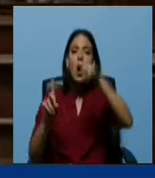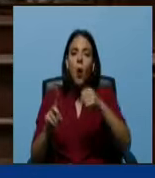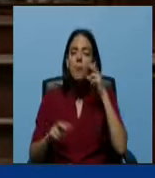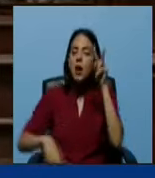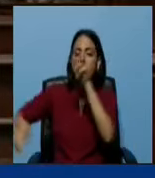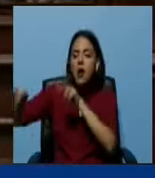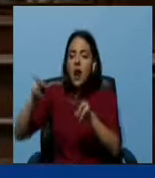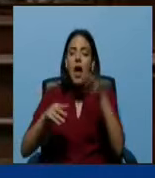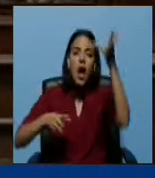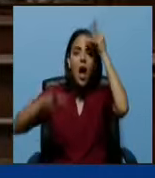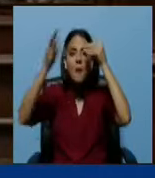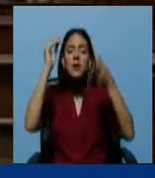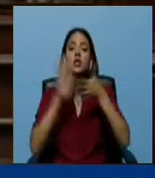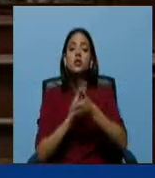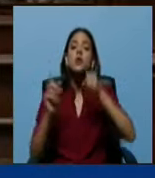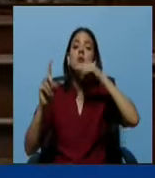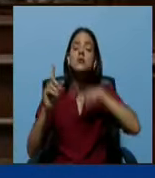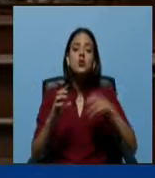este tiempo.